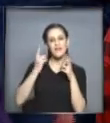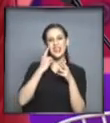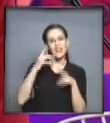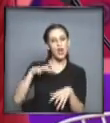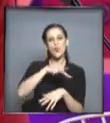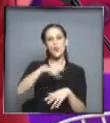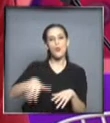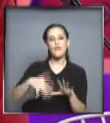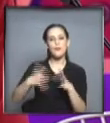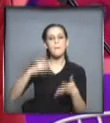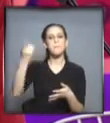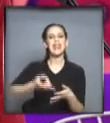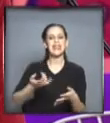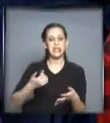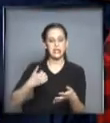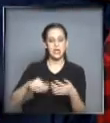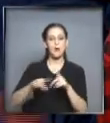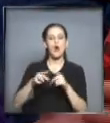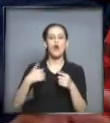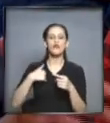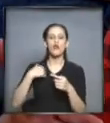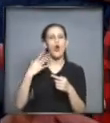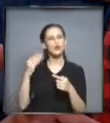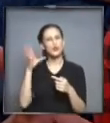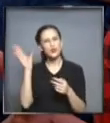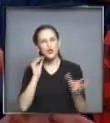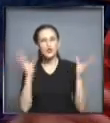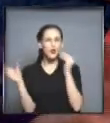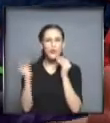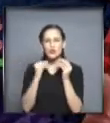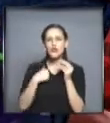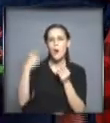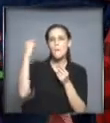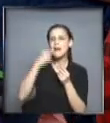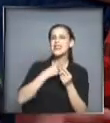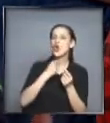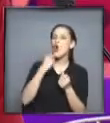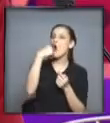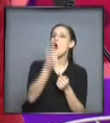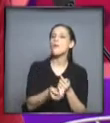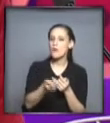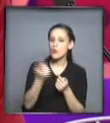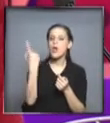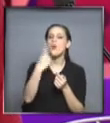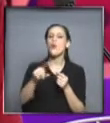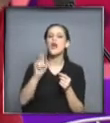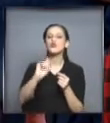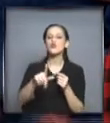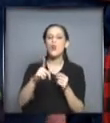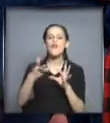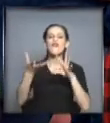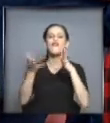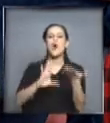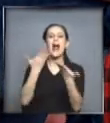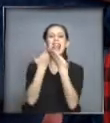estamos en una Matrix, por los comentarios que escucho. Y yo, digamos que... quería consultar cuál es el concepto de libertad